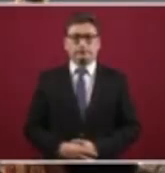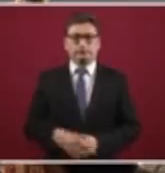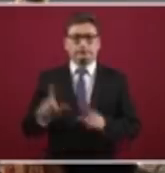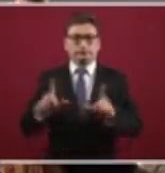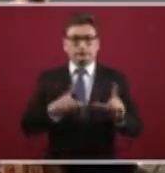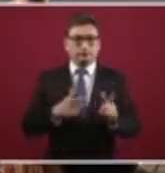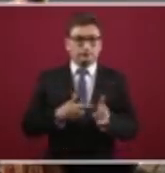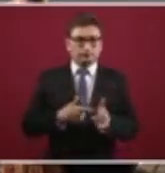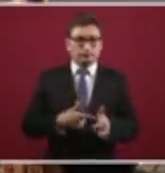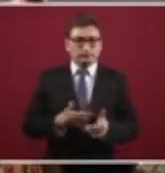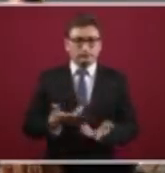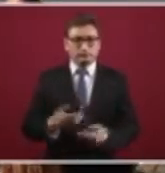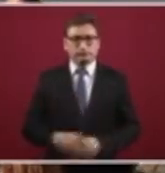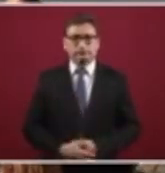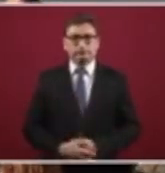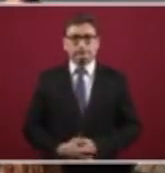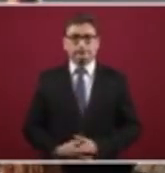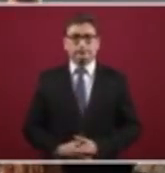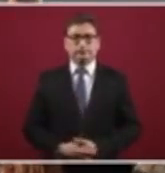pues sí